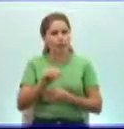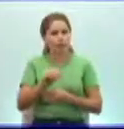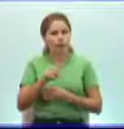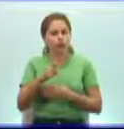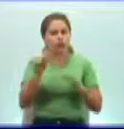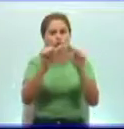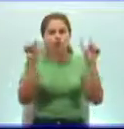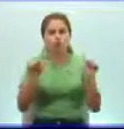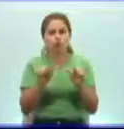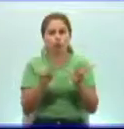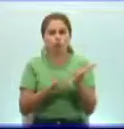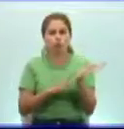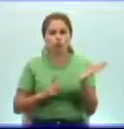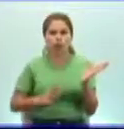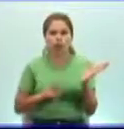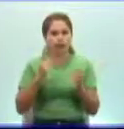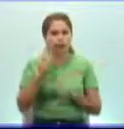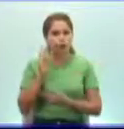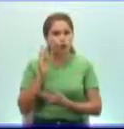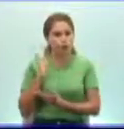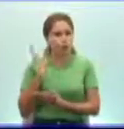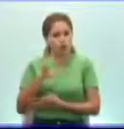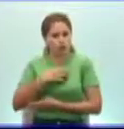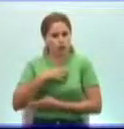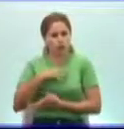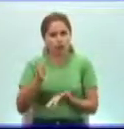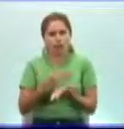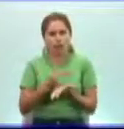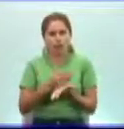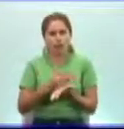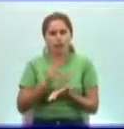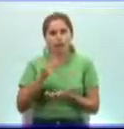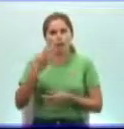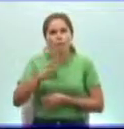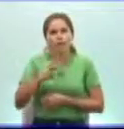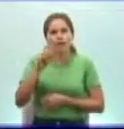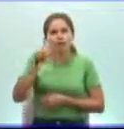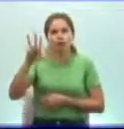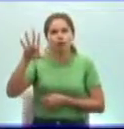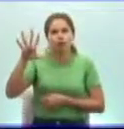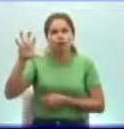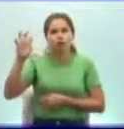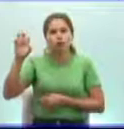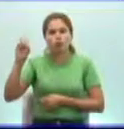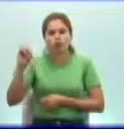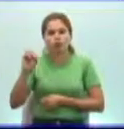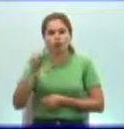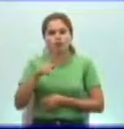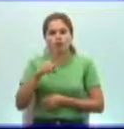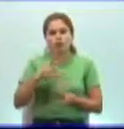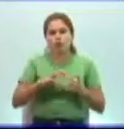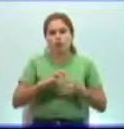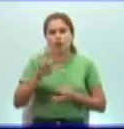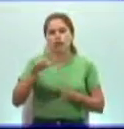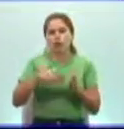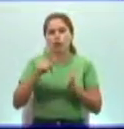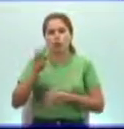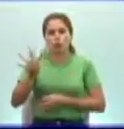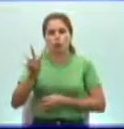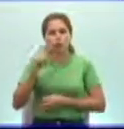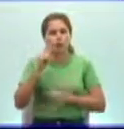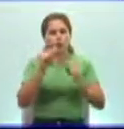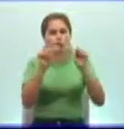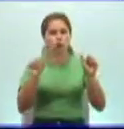circuito eléctrico o esquema que aparece en su libro de texto, página 150, es la figura 5.4, bueno, pues está constituido por un elemento galvánico, o